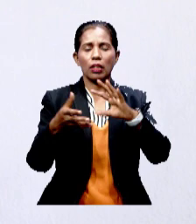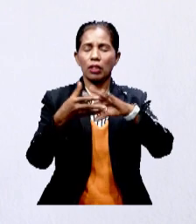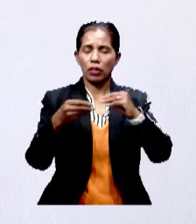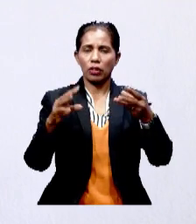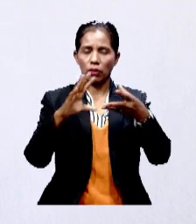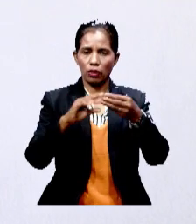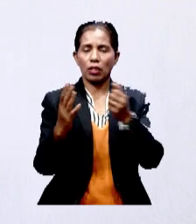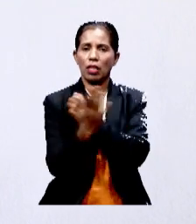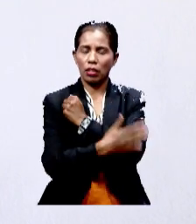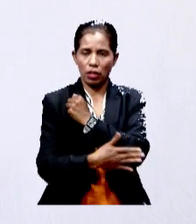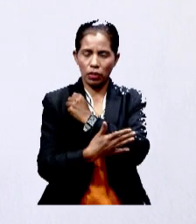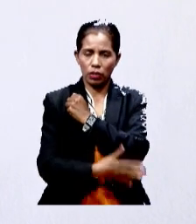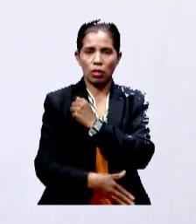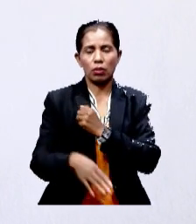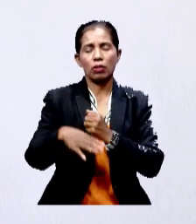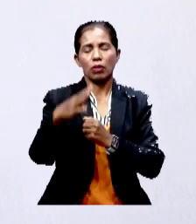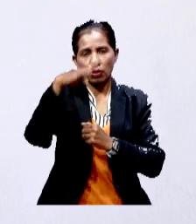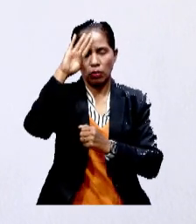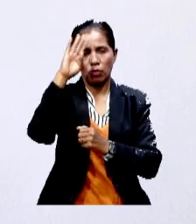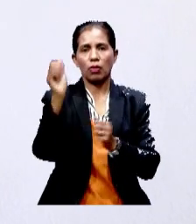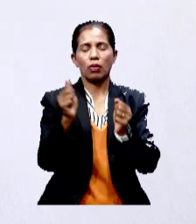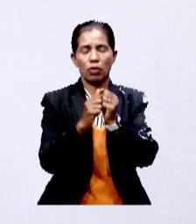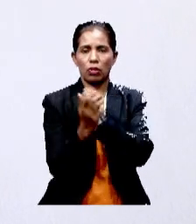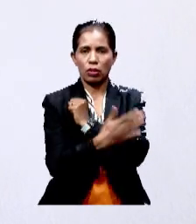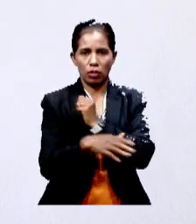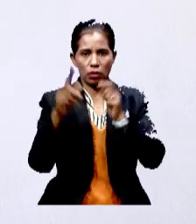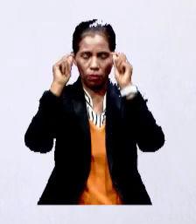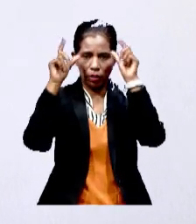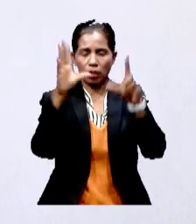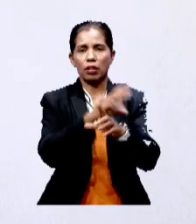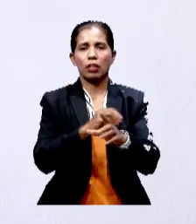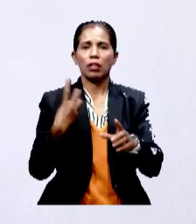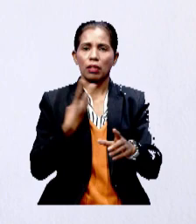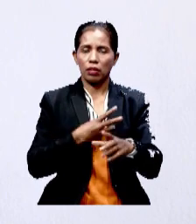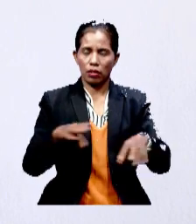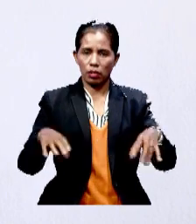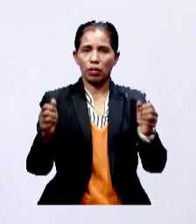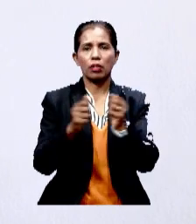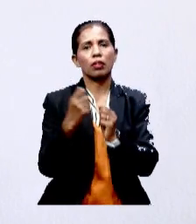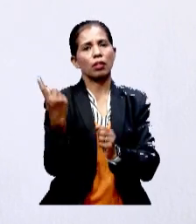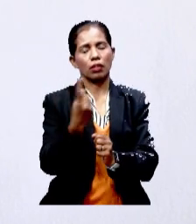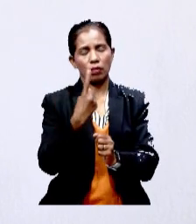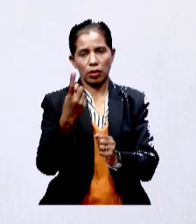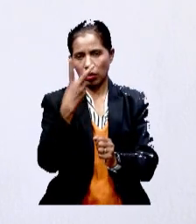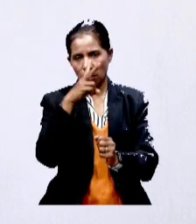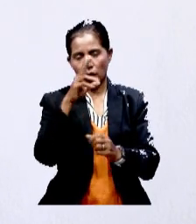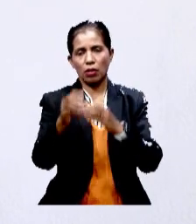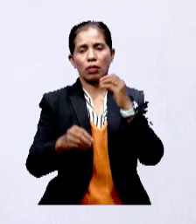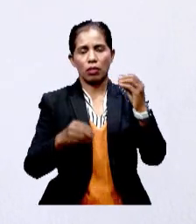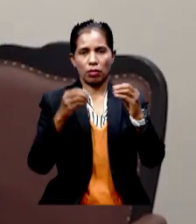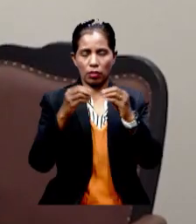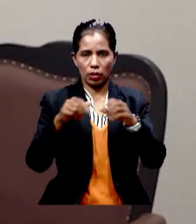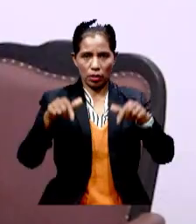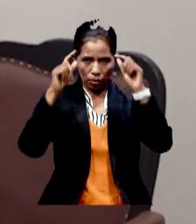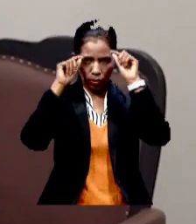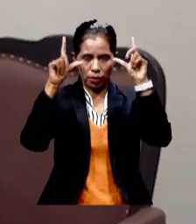entre países y nosotros. Las conquistas de la revolución siempre la vamos a compartir con nuestros hermanos